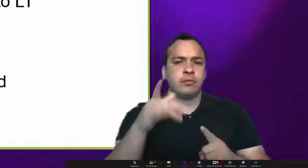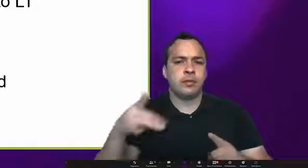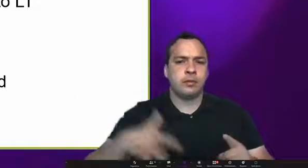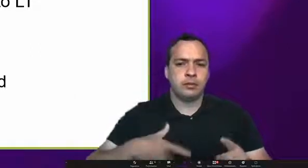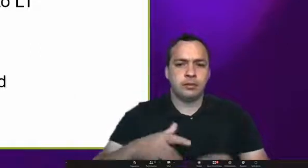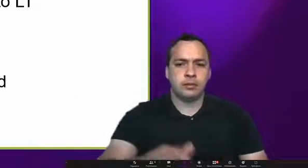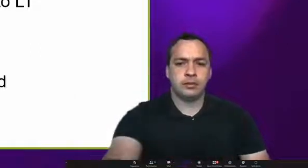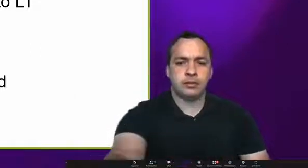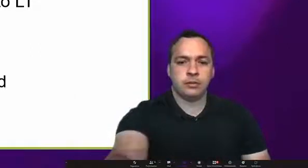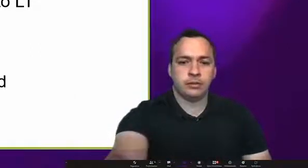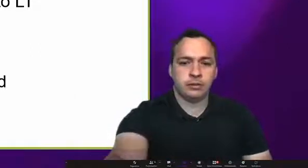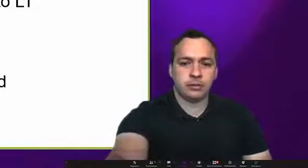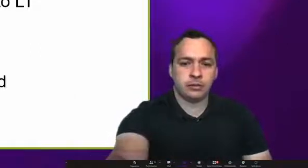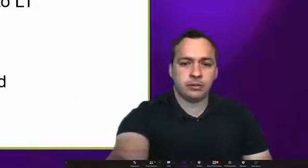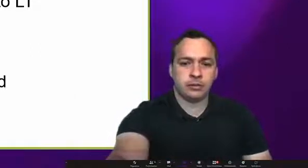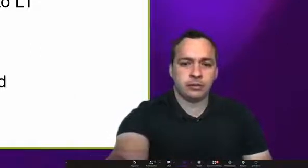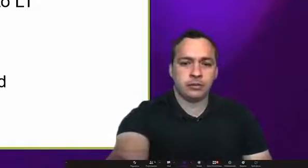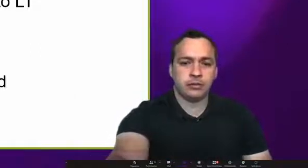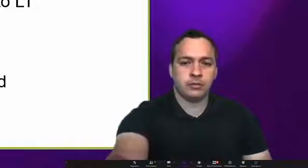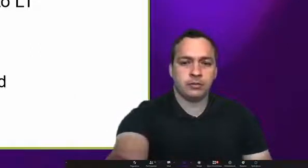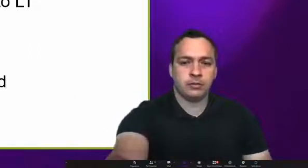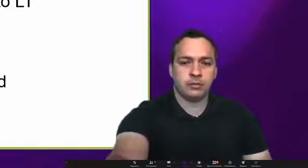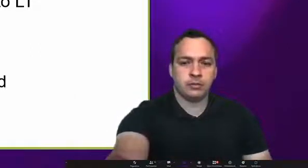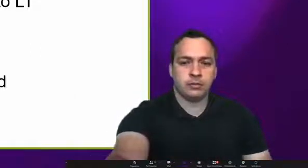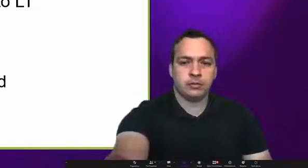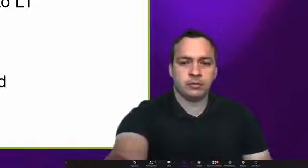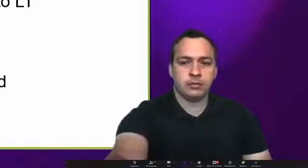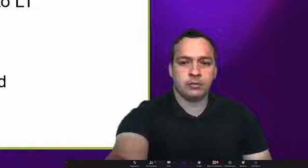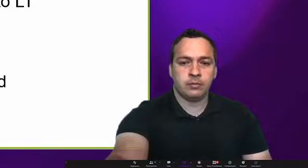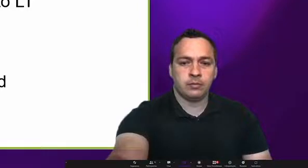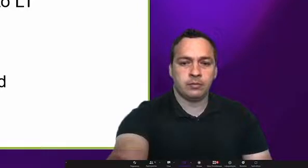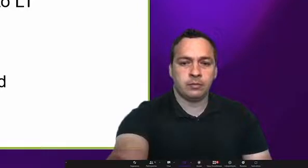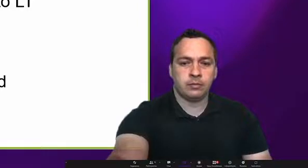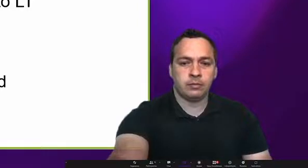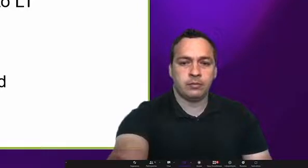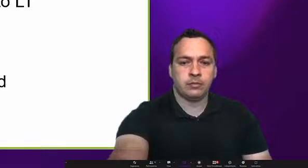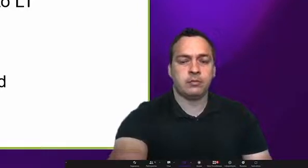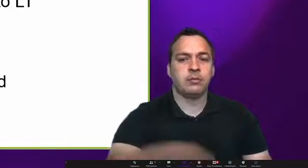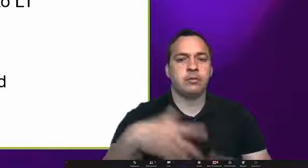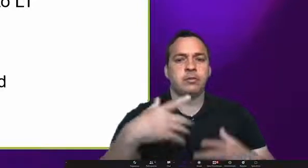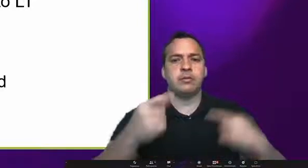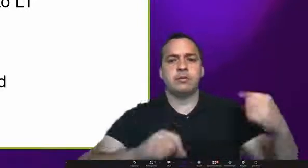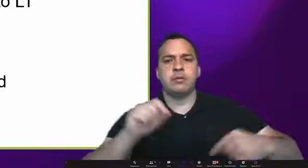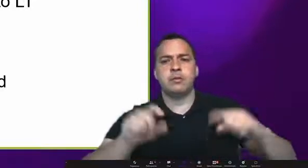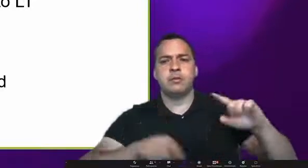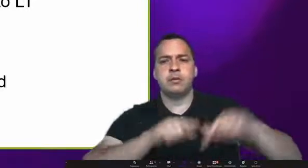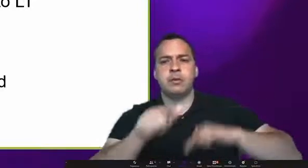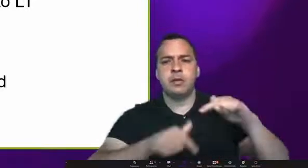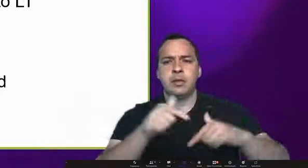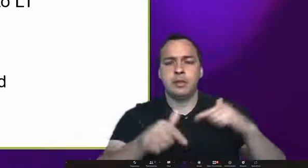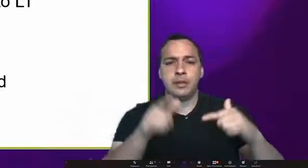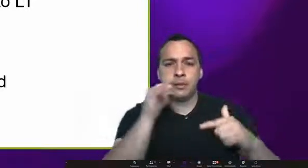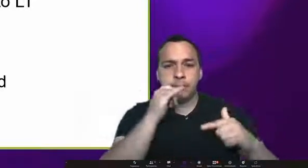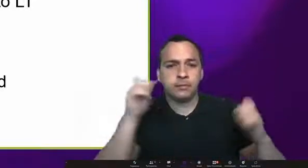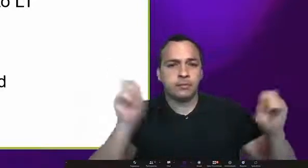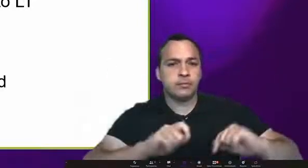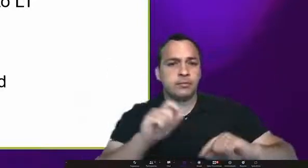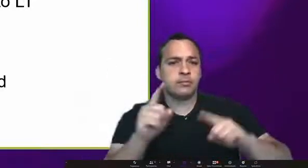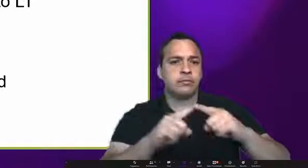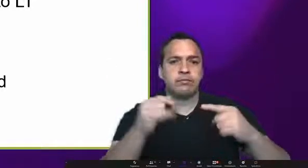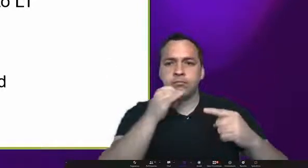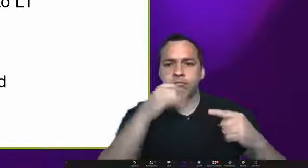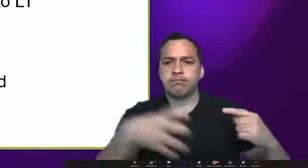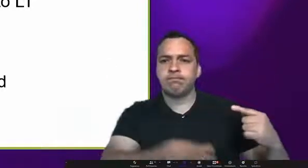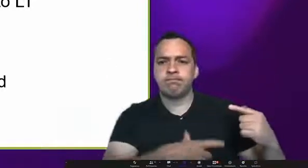poder, digamos, ofrecer a un paciente la posibilidad de cirugía resectiva o la posibilidad de trasplante de